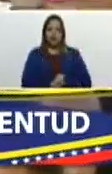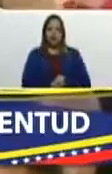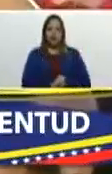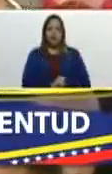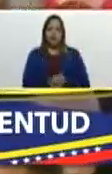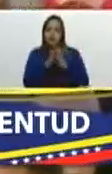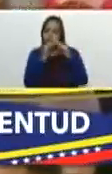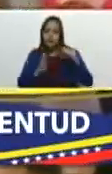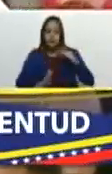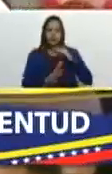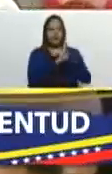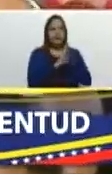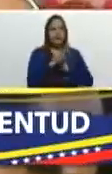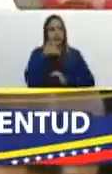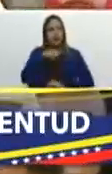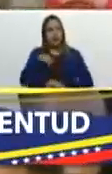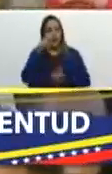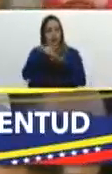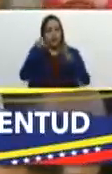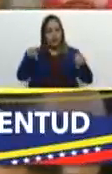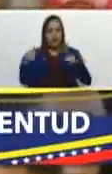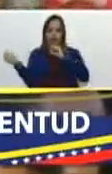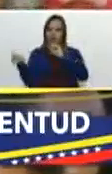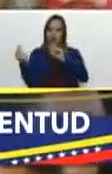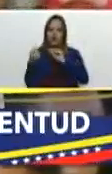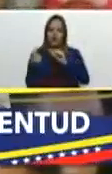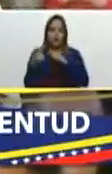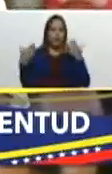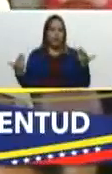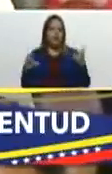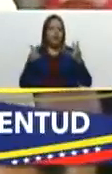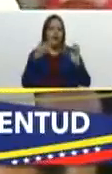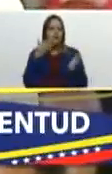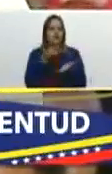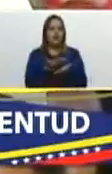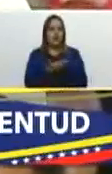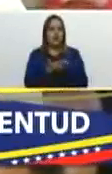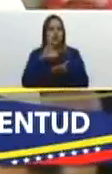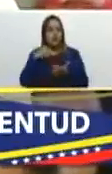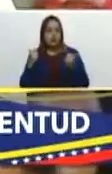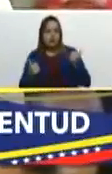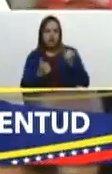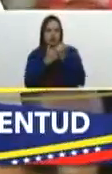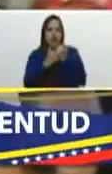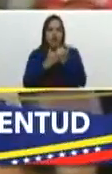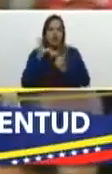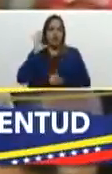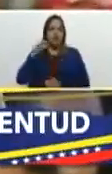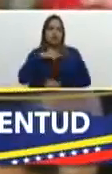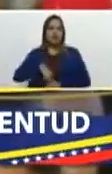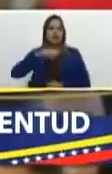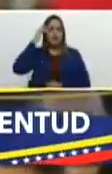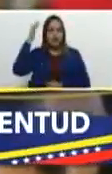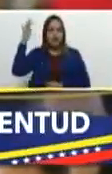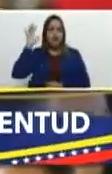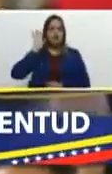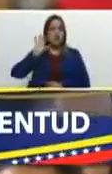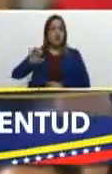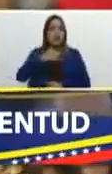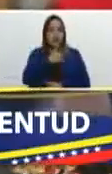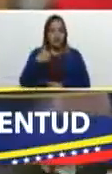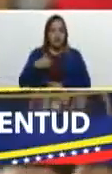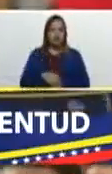esas sanciones, hoy estamos acá discutiendo cuáles son esas nuevas propuestas para consolidar ese país que soñamos y ese país que